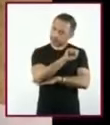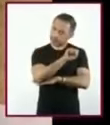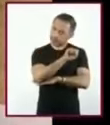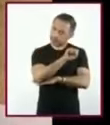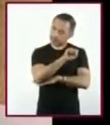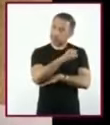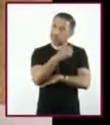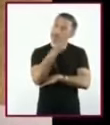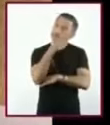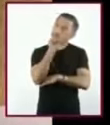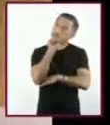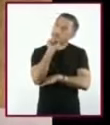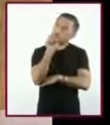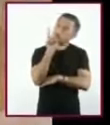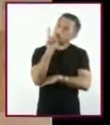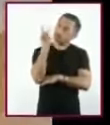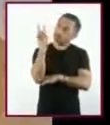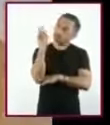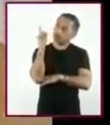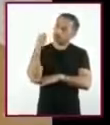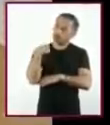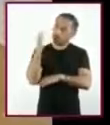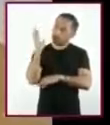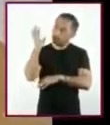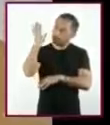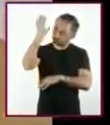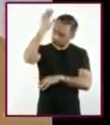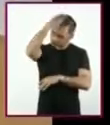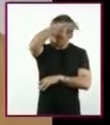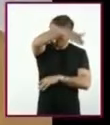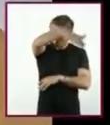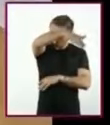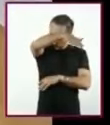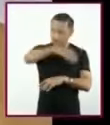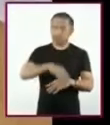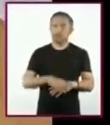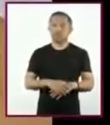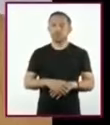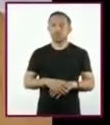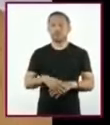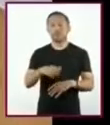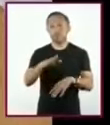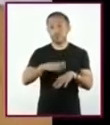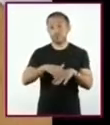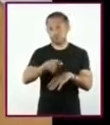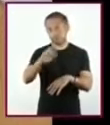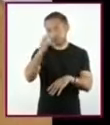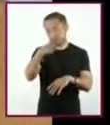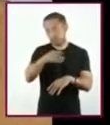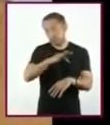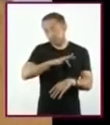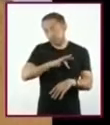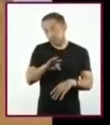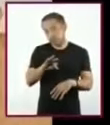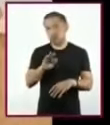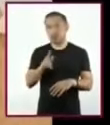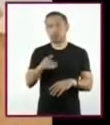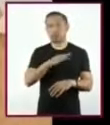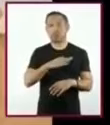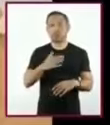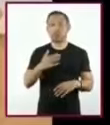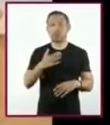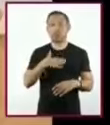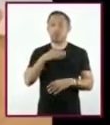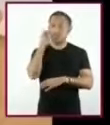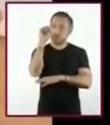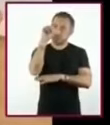postura girada lanza la brazada de crawl. Desde luego, en la medida de tus posibilidades, puedes acercar el tronco un